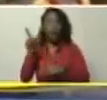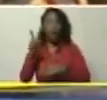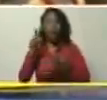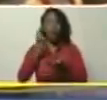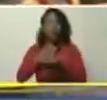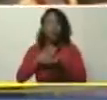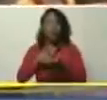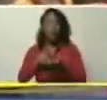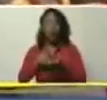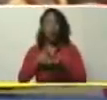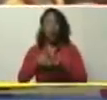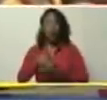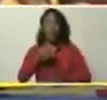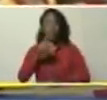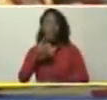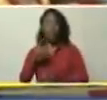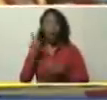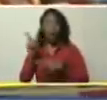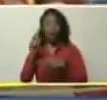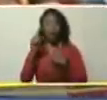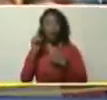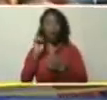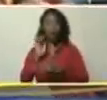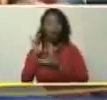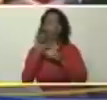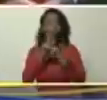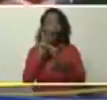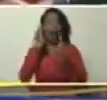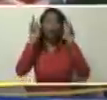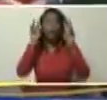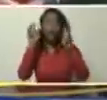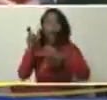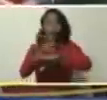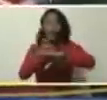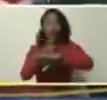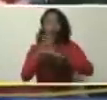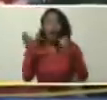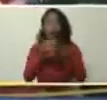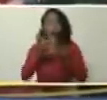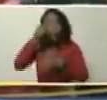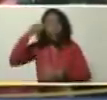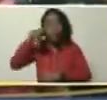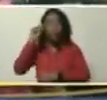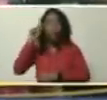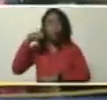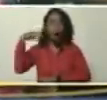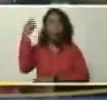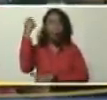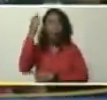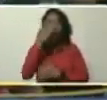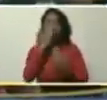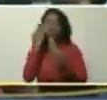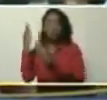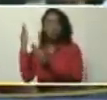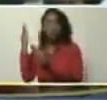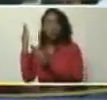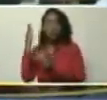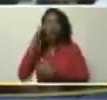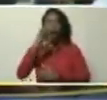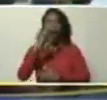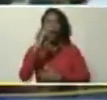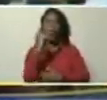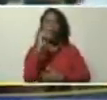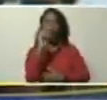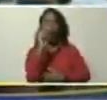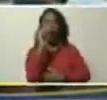dirección presentes al nuevo gobernador del pueblo de Apure, compañero Eduardo Piñate. Mis saludos,